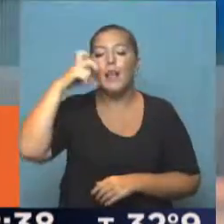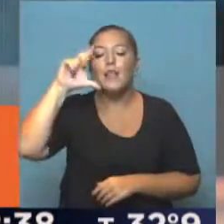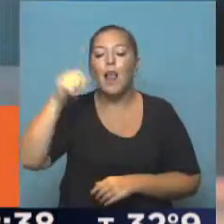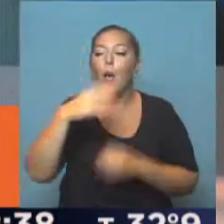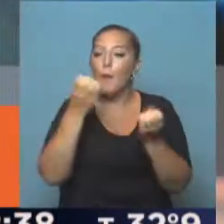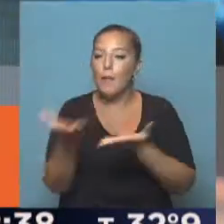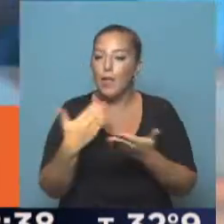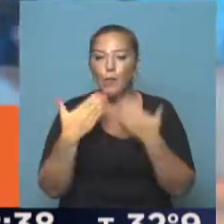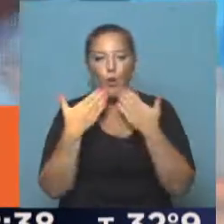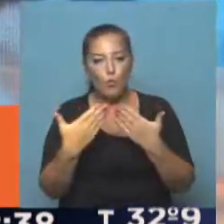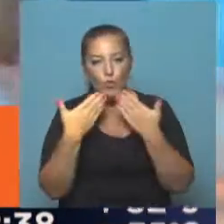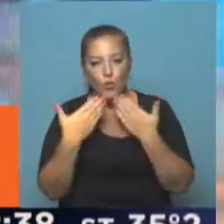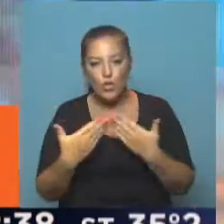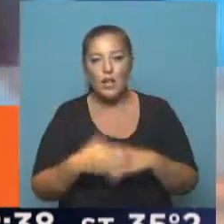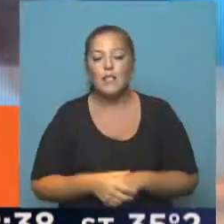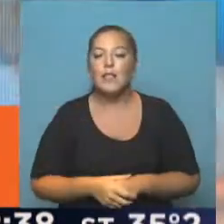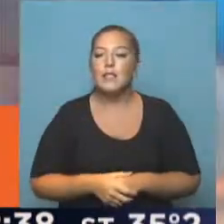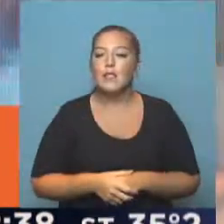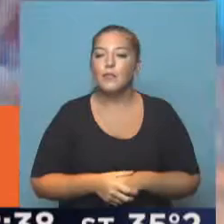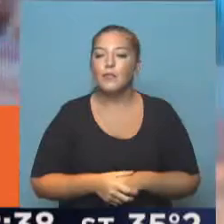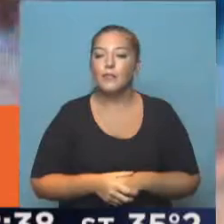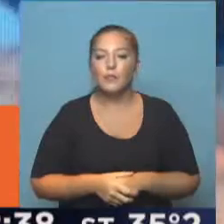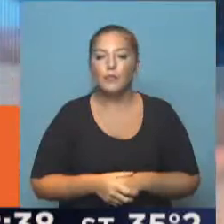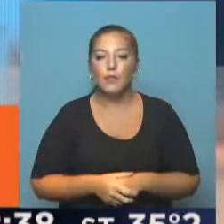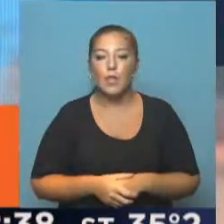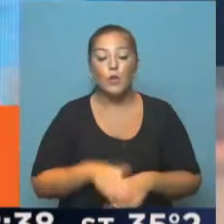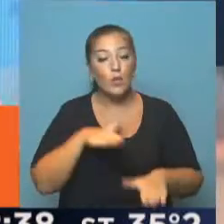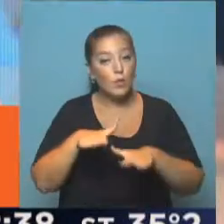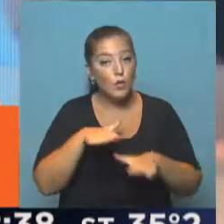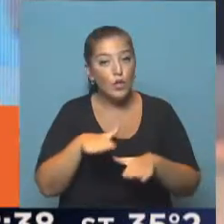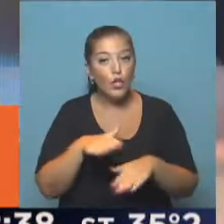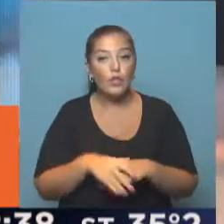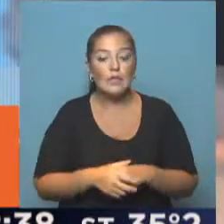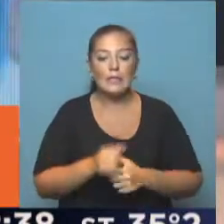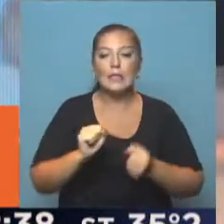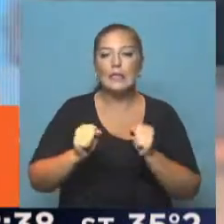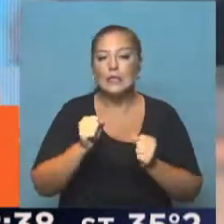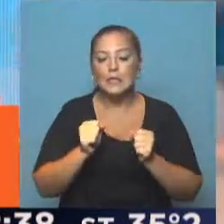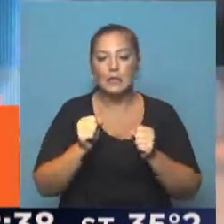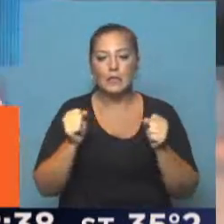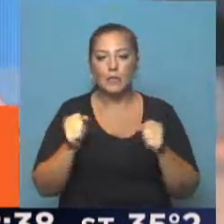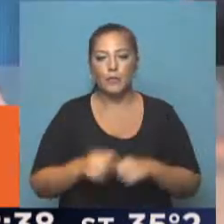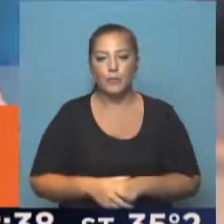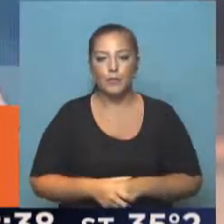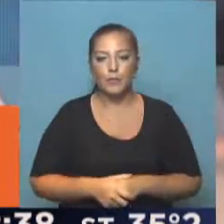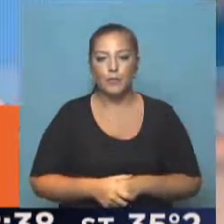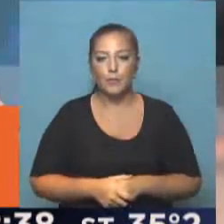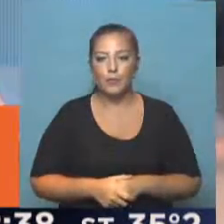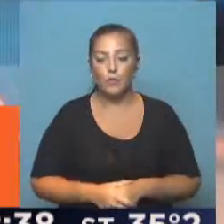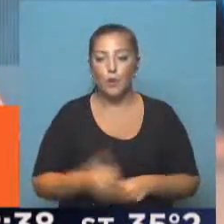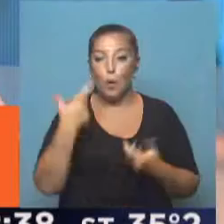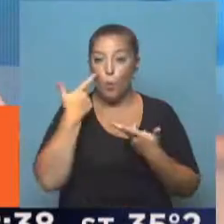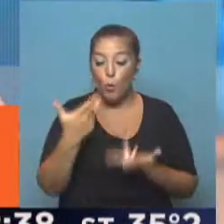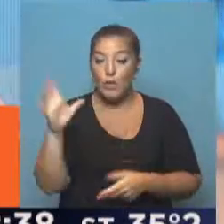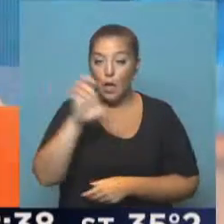gracias por la invitación. Y bueno, es un contexto efectivamente de mucha tensión que muestra para el